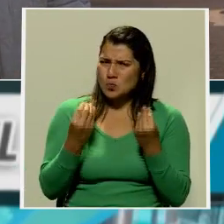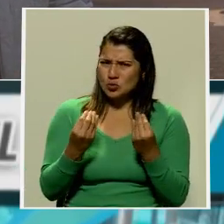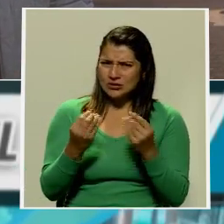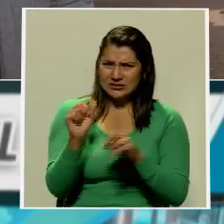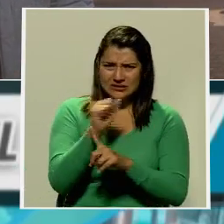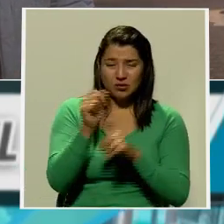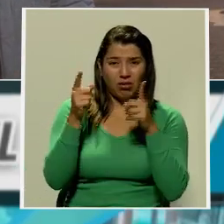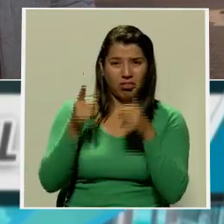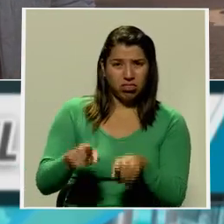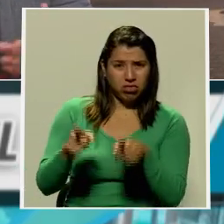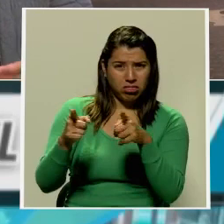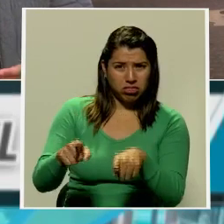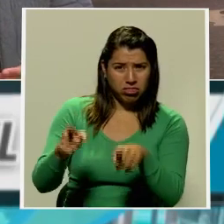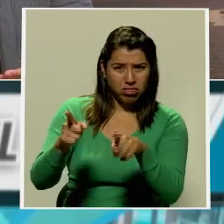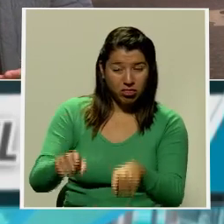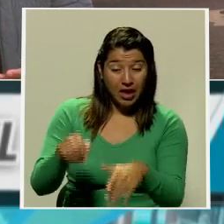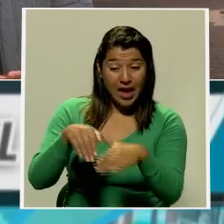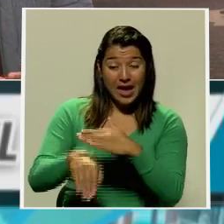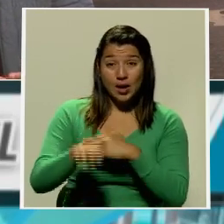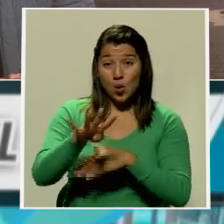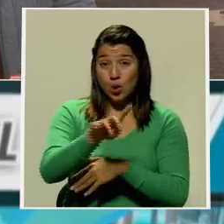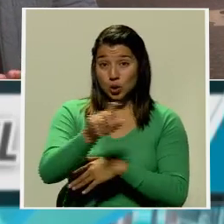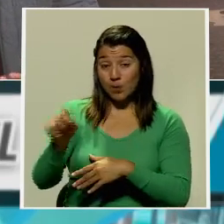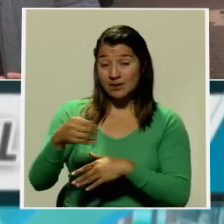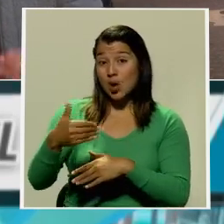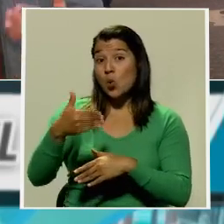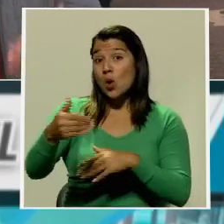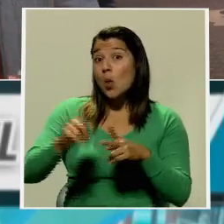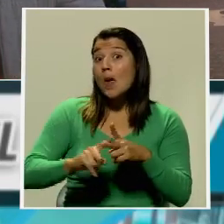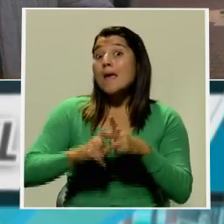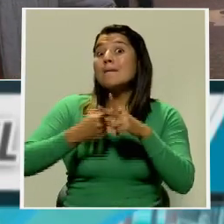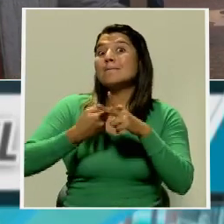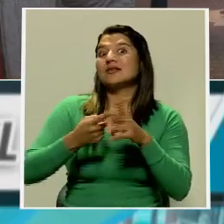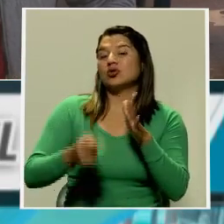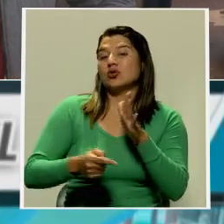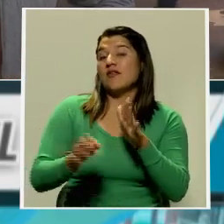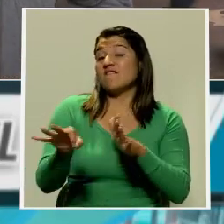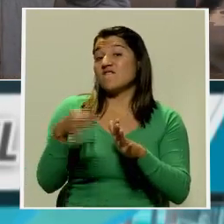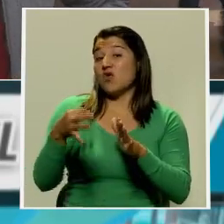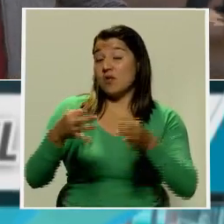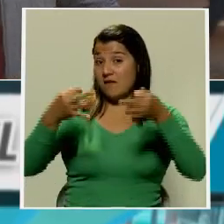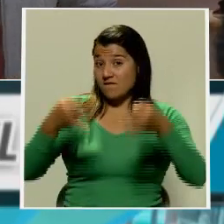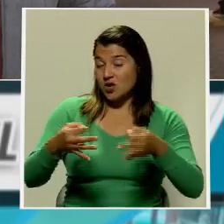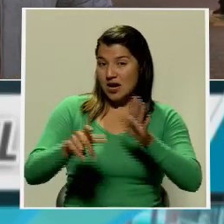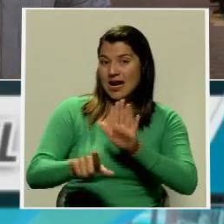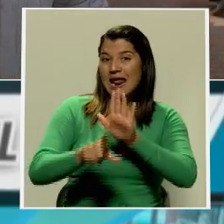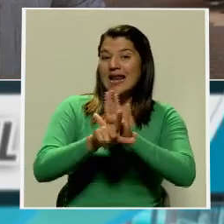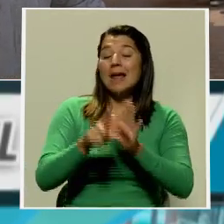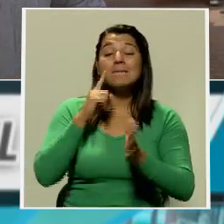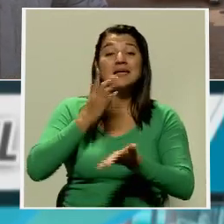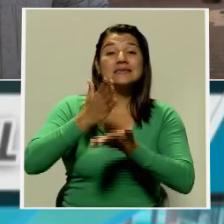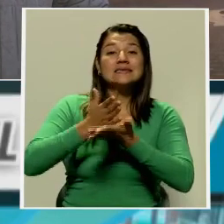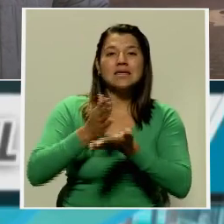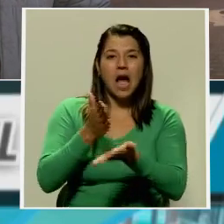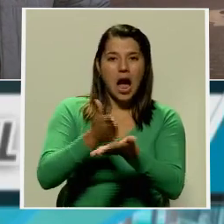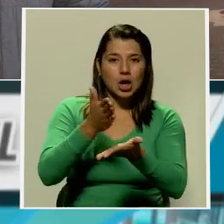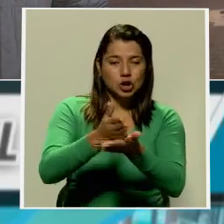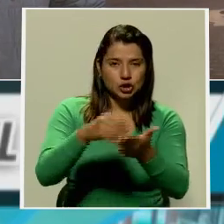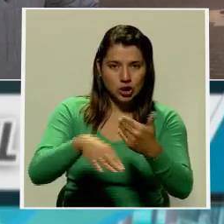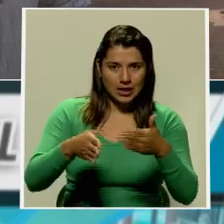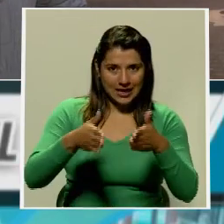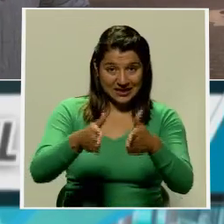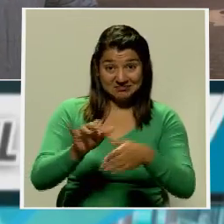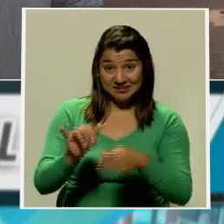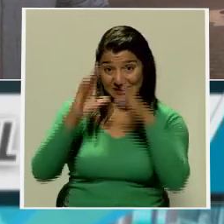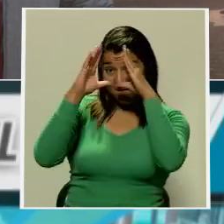reportado desde hace ya 4 meses, cuando comenzó a regir formalmente la ley contra el acoso callejero. Don Ernesto, esta es la